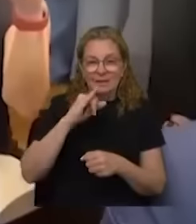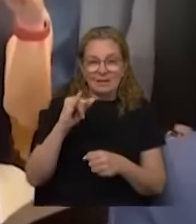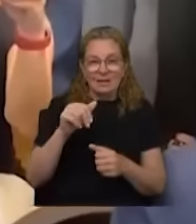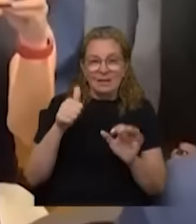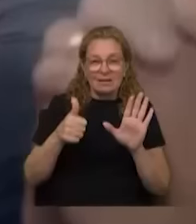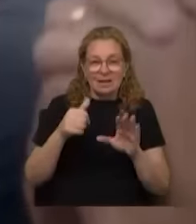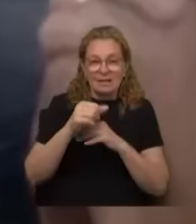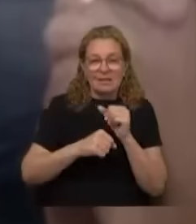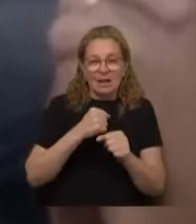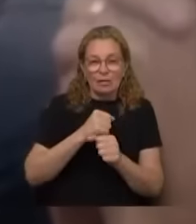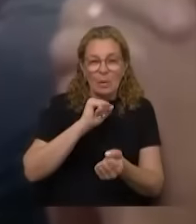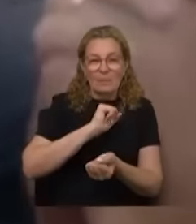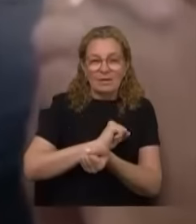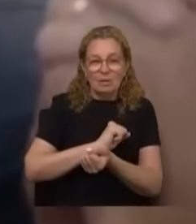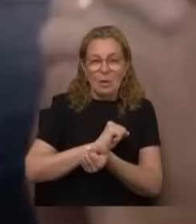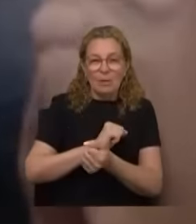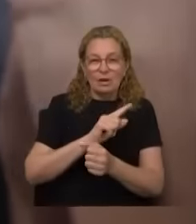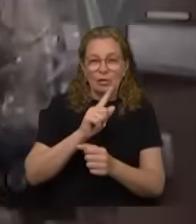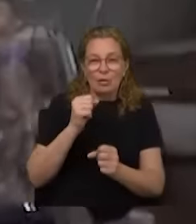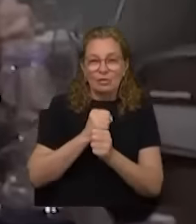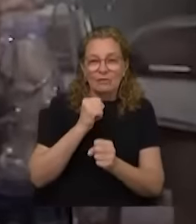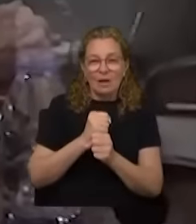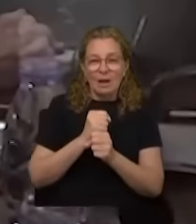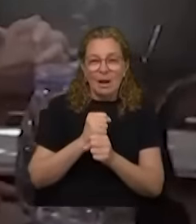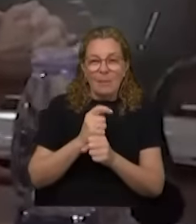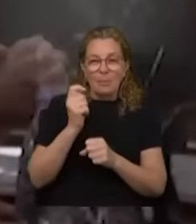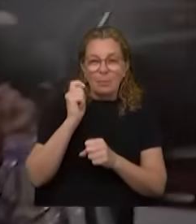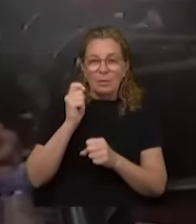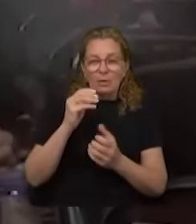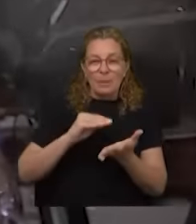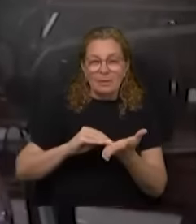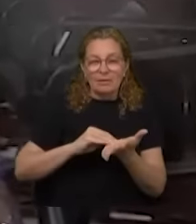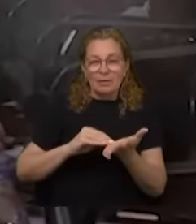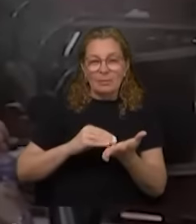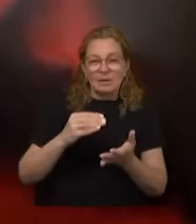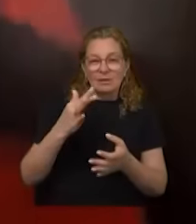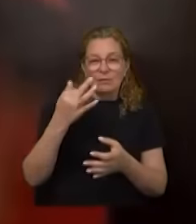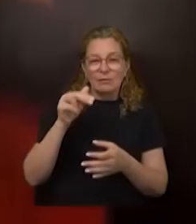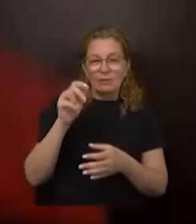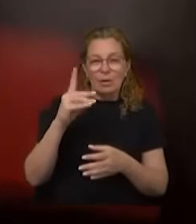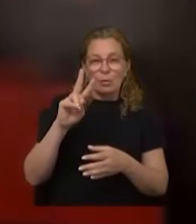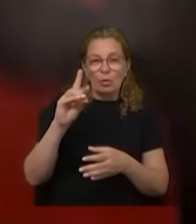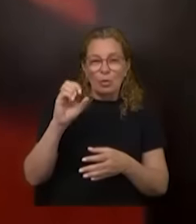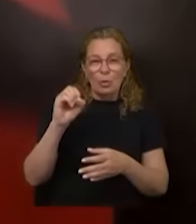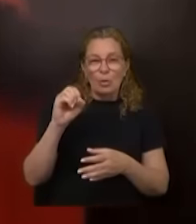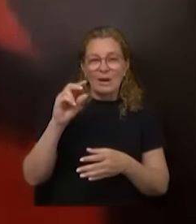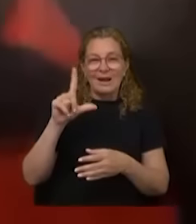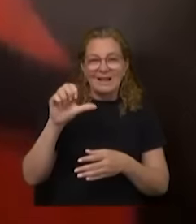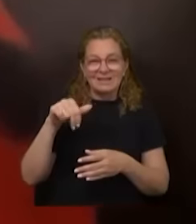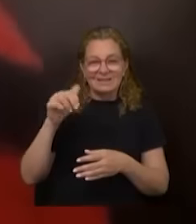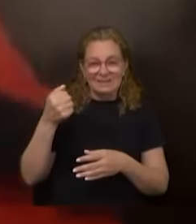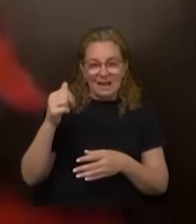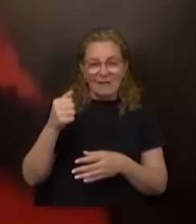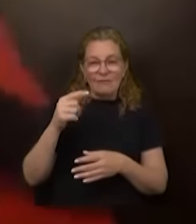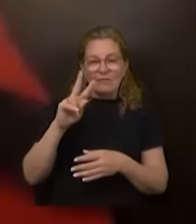inhabilitación perpetua para ejercer cargos públicos por el delito de administración fraudulenta en la causa denominada como vialidad